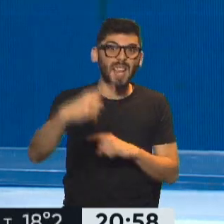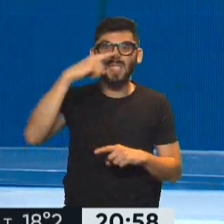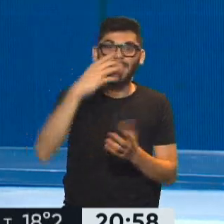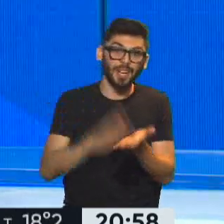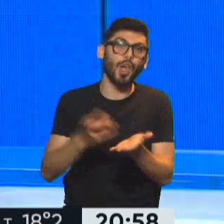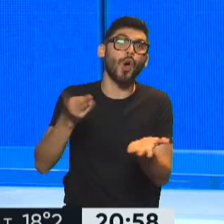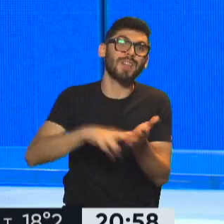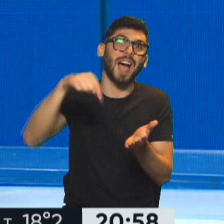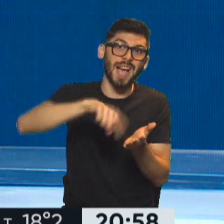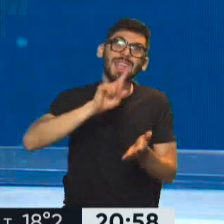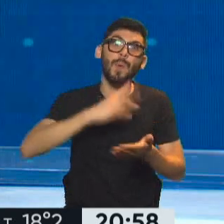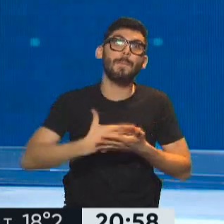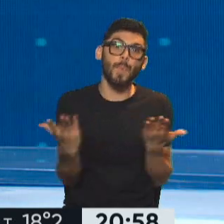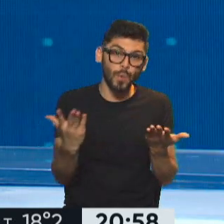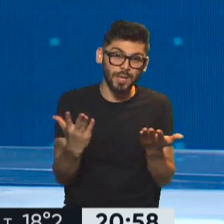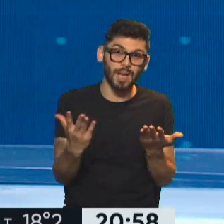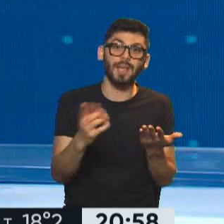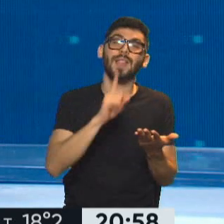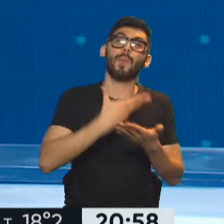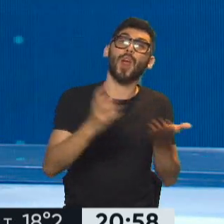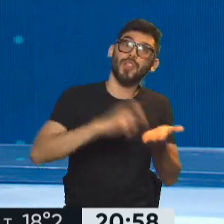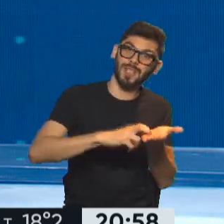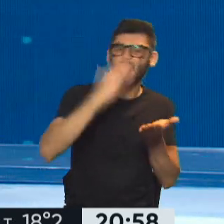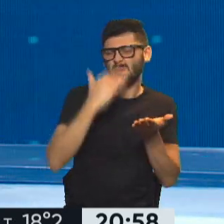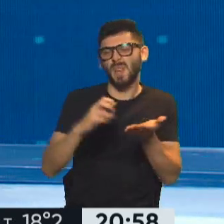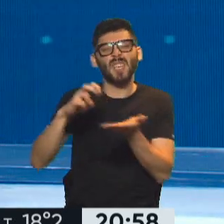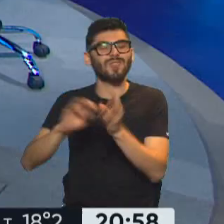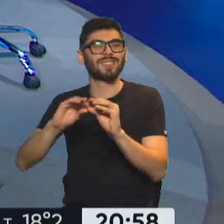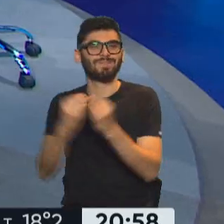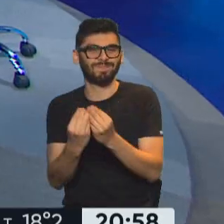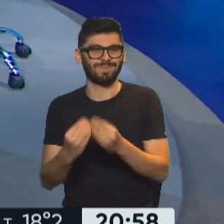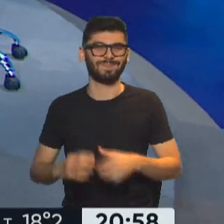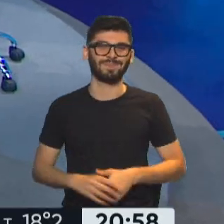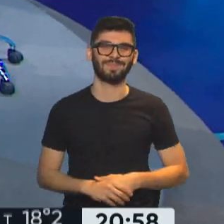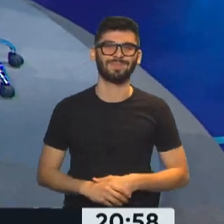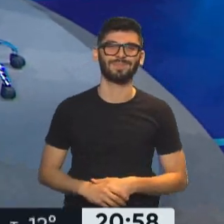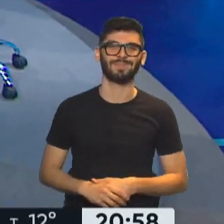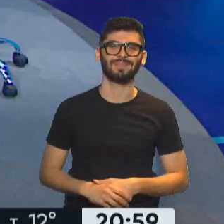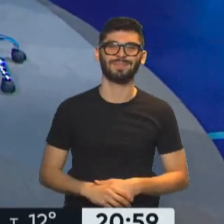aquí en la Televisión Pública, con Televisión Pública Noticias y luego con este cierre de edición.